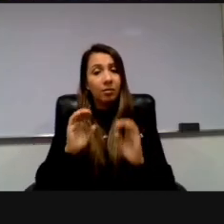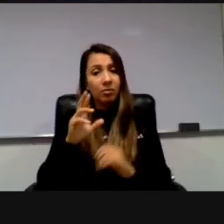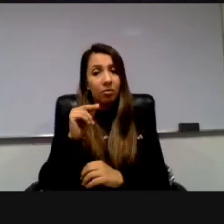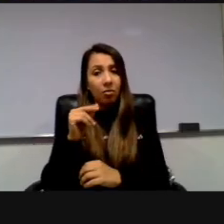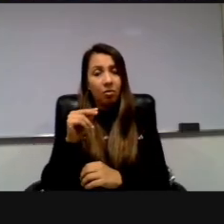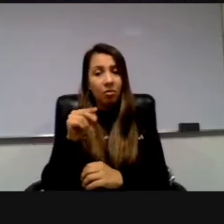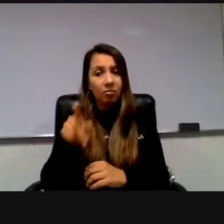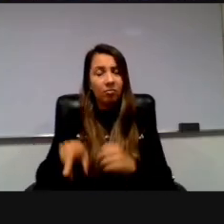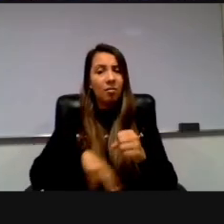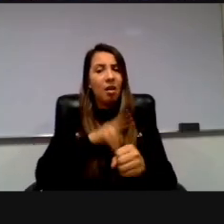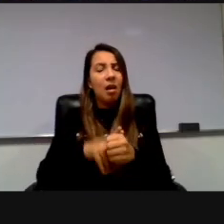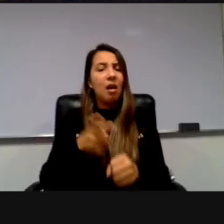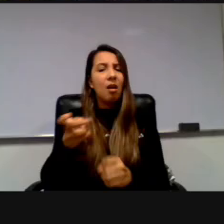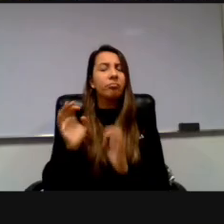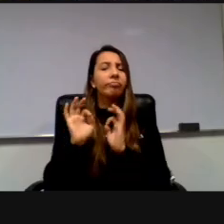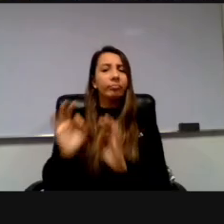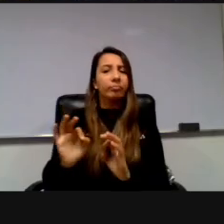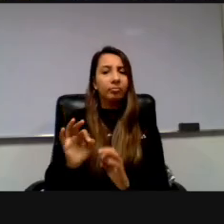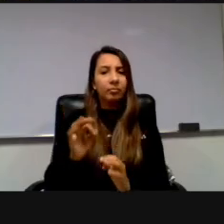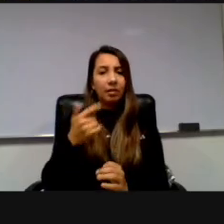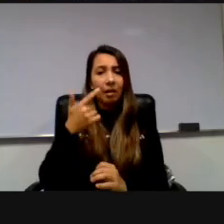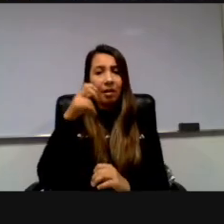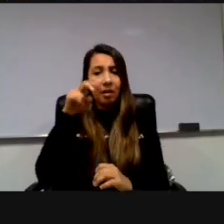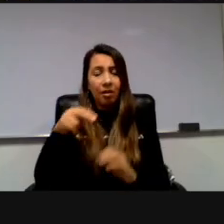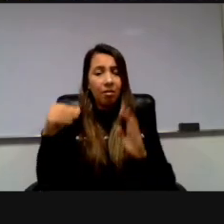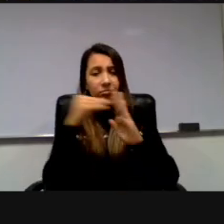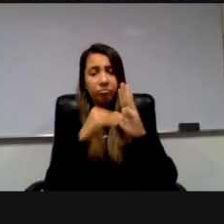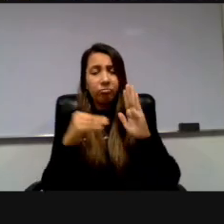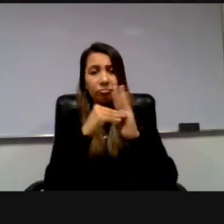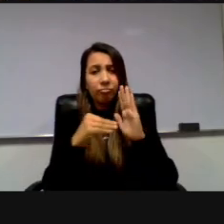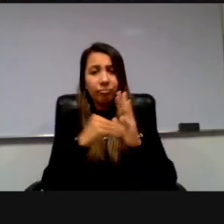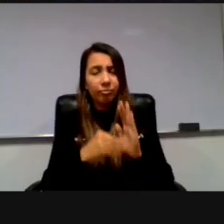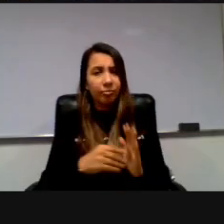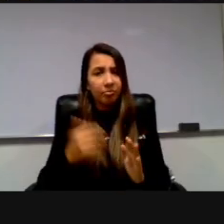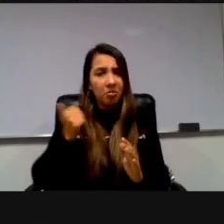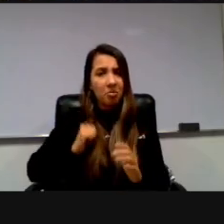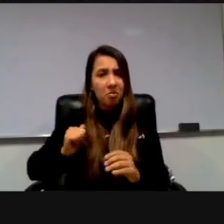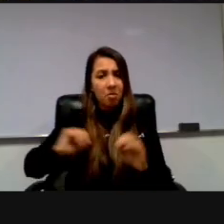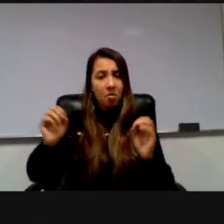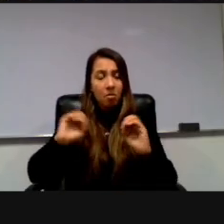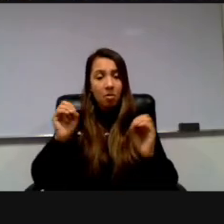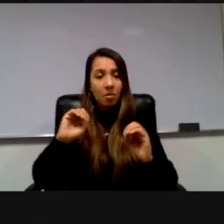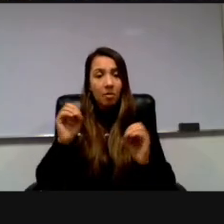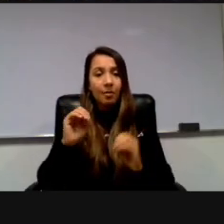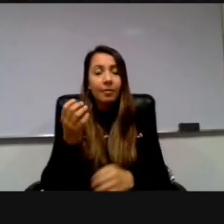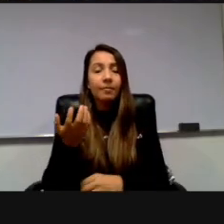su naturaleza y ponerle muchos genes que tal vez no estuvieron, y estos serían